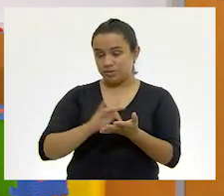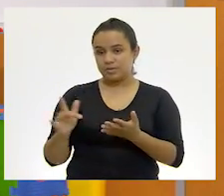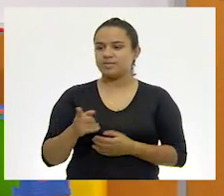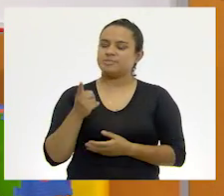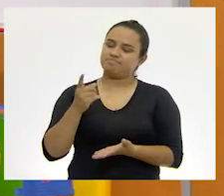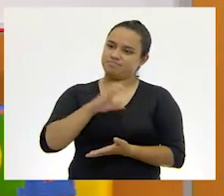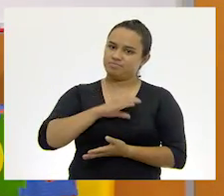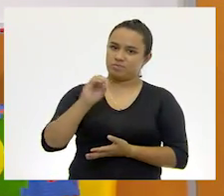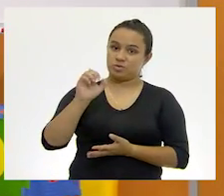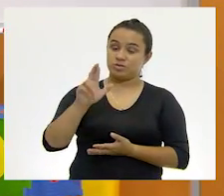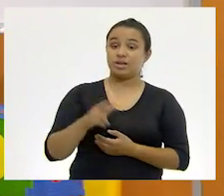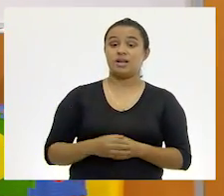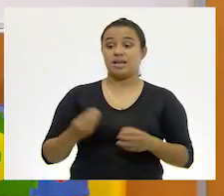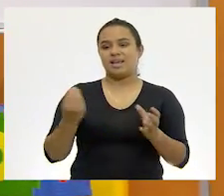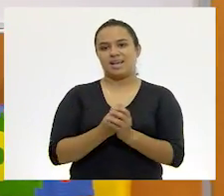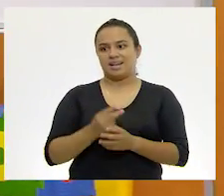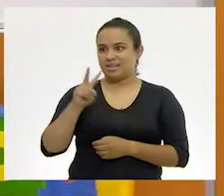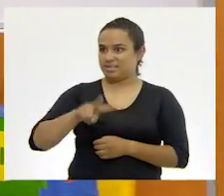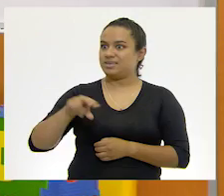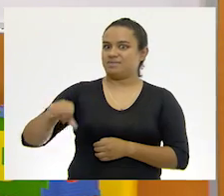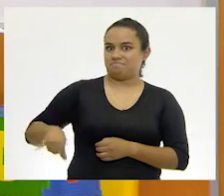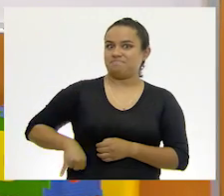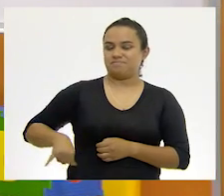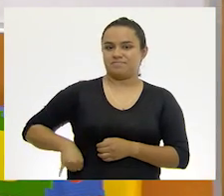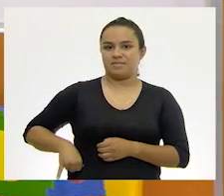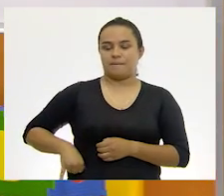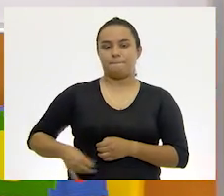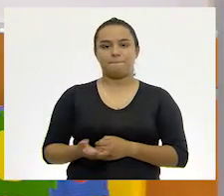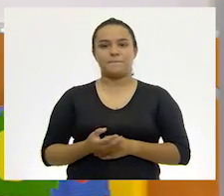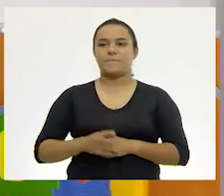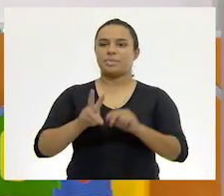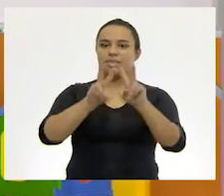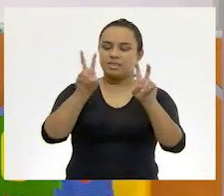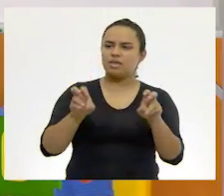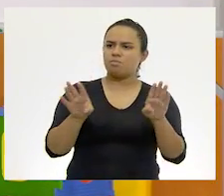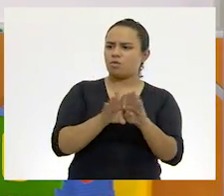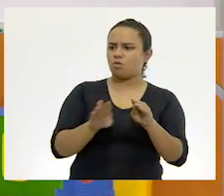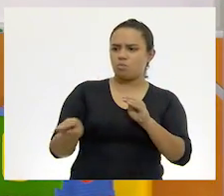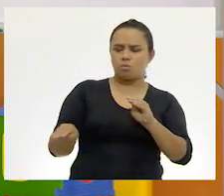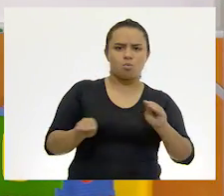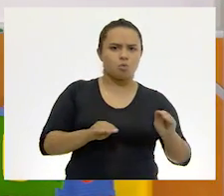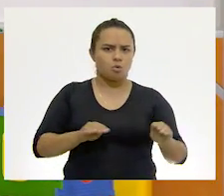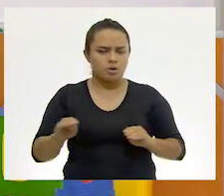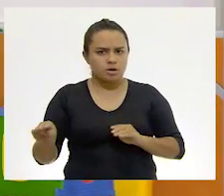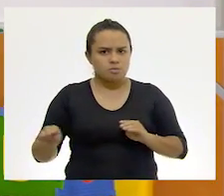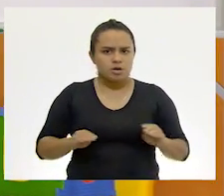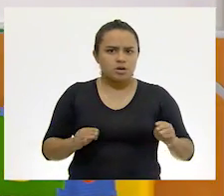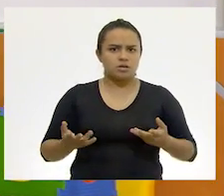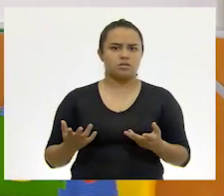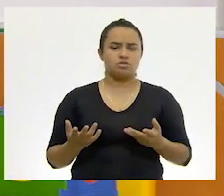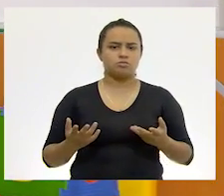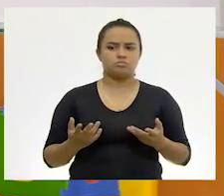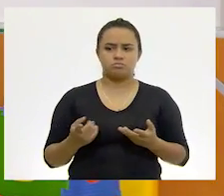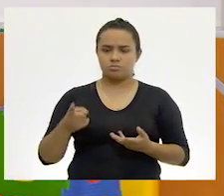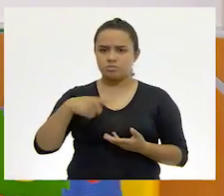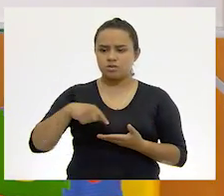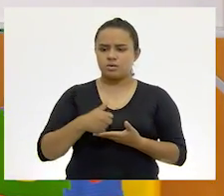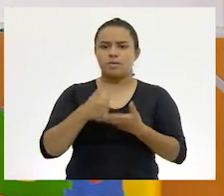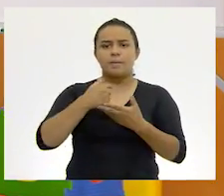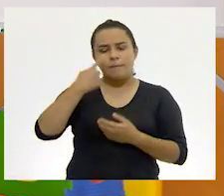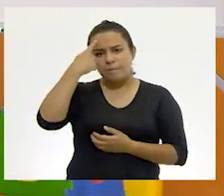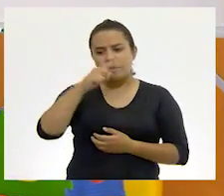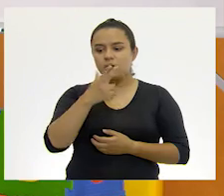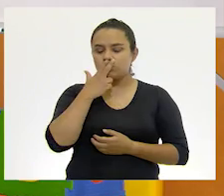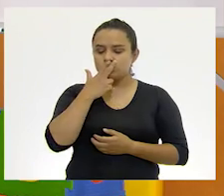mi querido Oscar. Pues la clase de hoy estuvo muy interesante. Vimos el tema de los movimientos, vimos cómo ello nos ayuda para